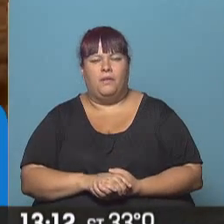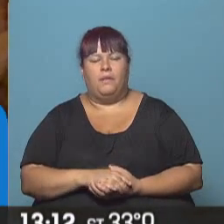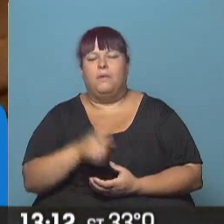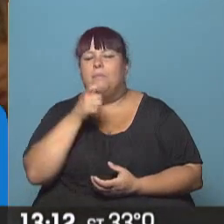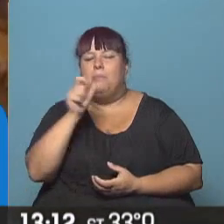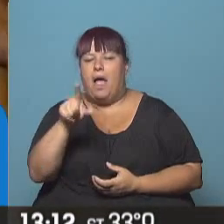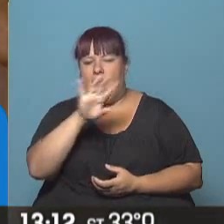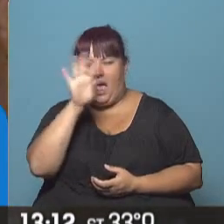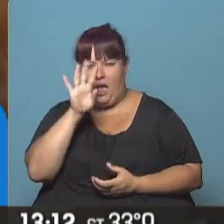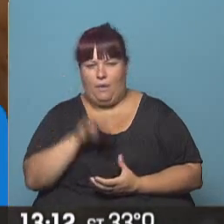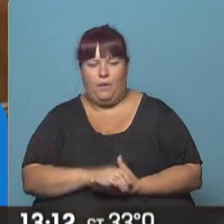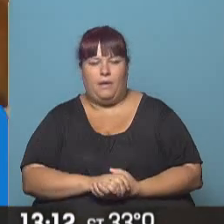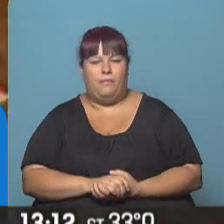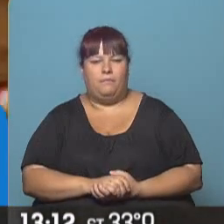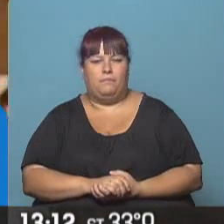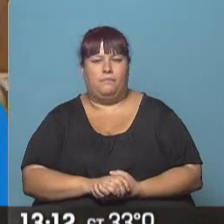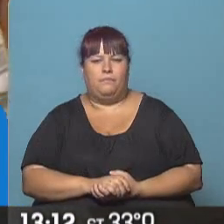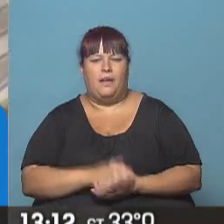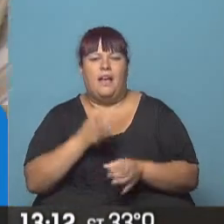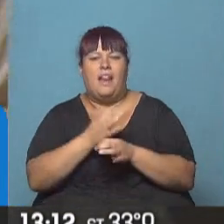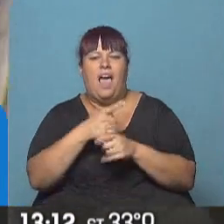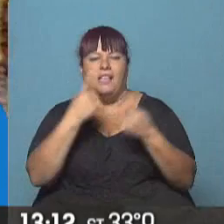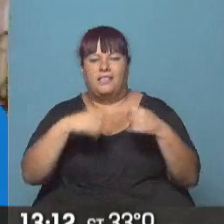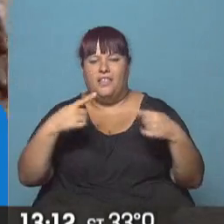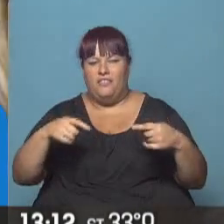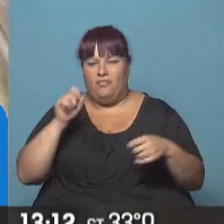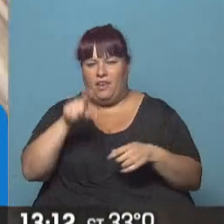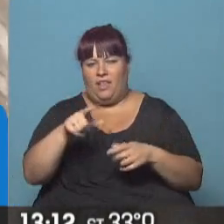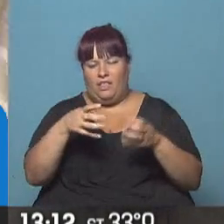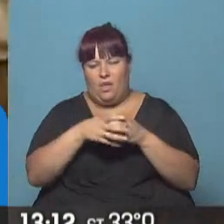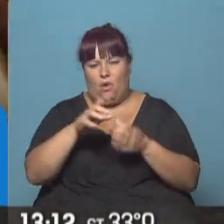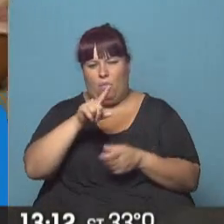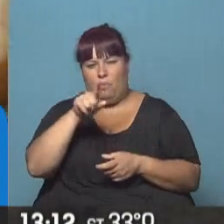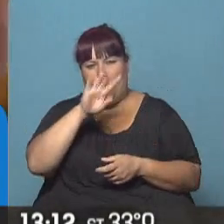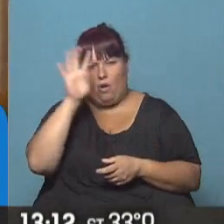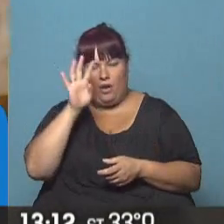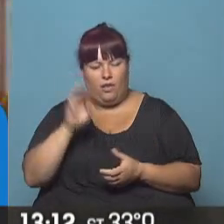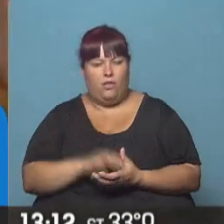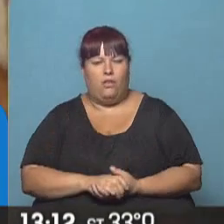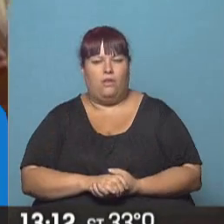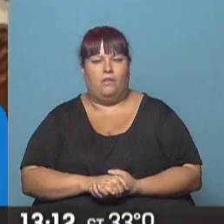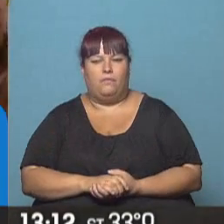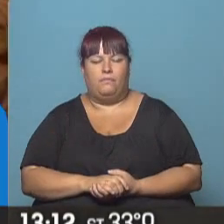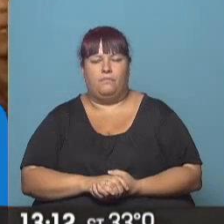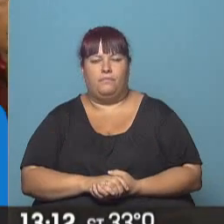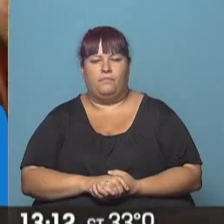Chipibos, Ayacánicas, Yanechas, Caquintes,